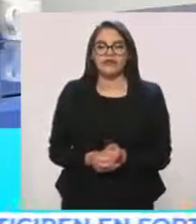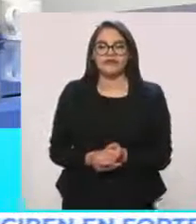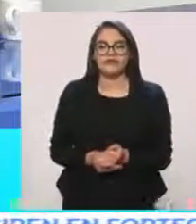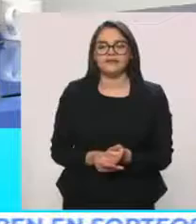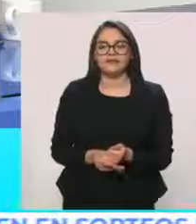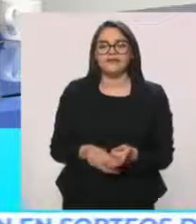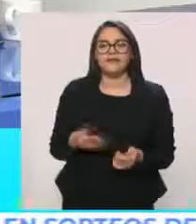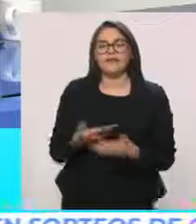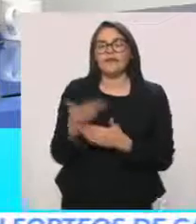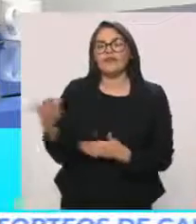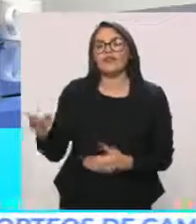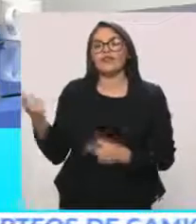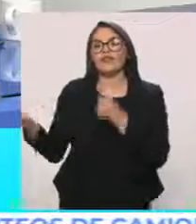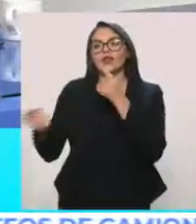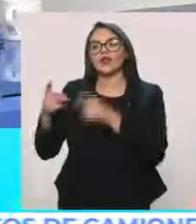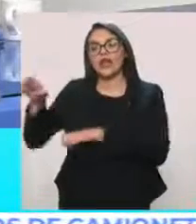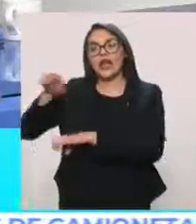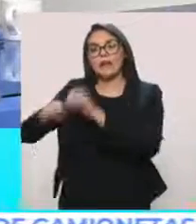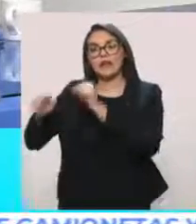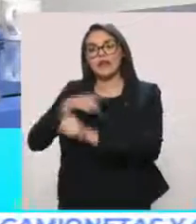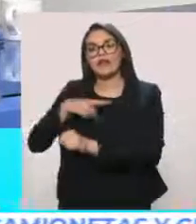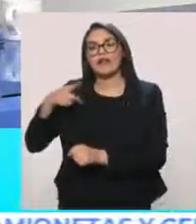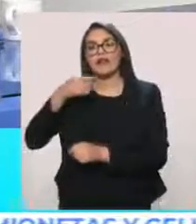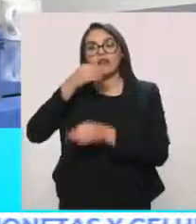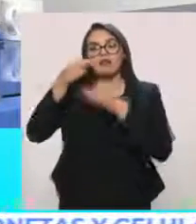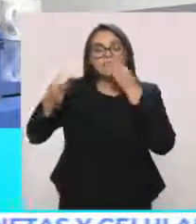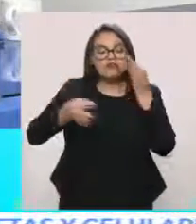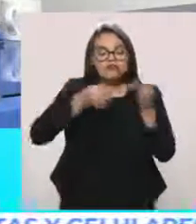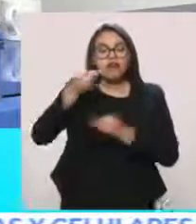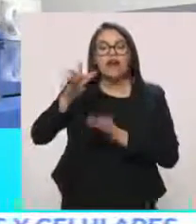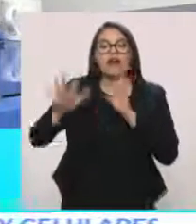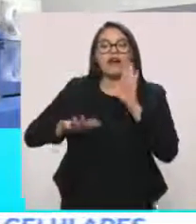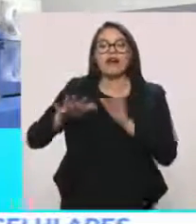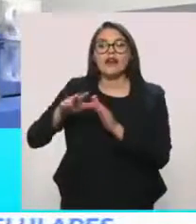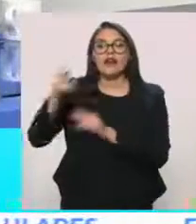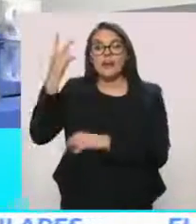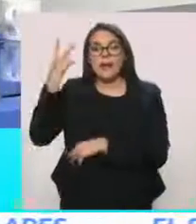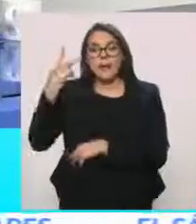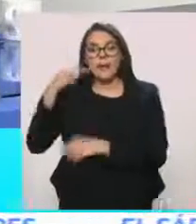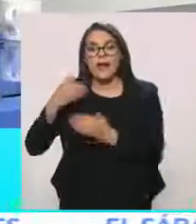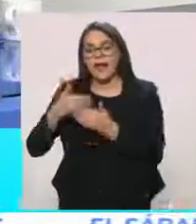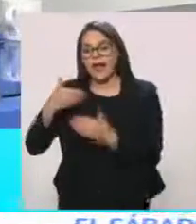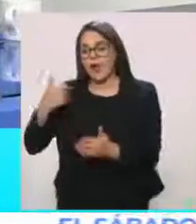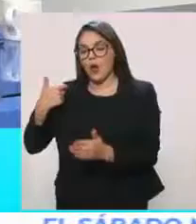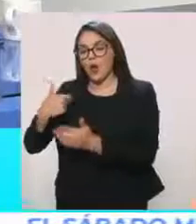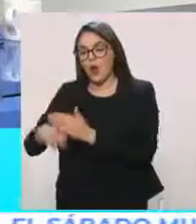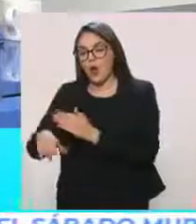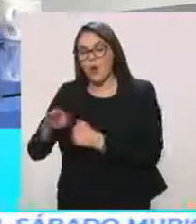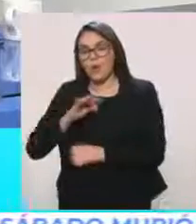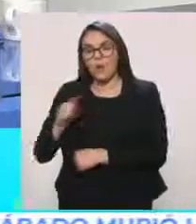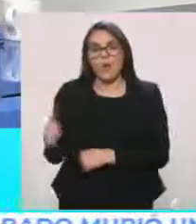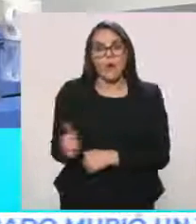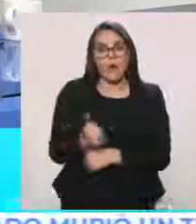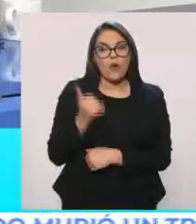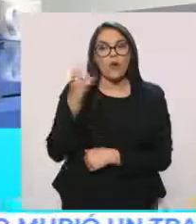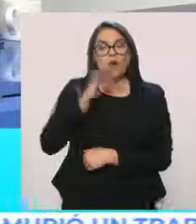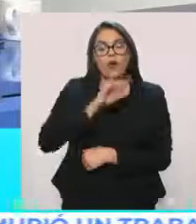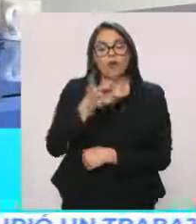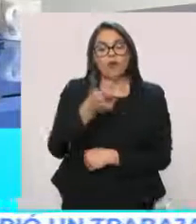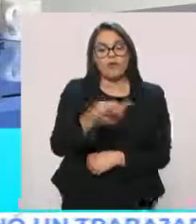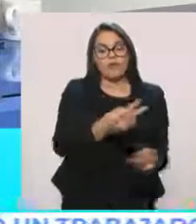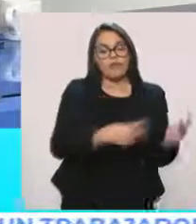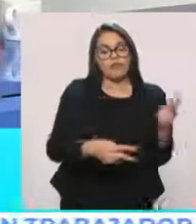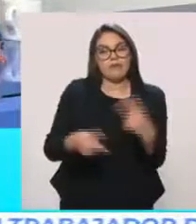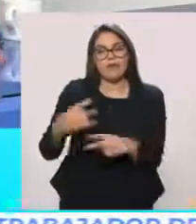destinos turísticos pues anuncian promociones como comprar viajes por adelantados como una manera de que pues estas empresas sigan recibiendo algún ingreso